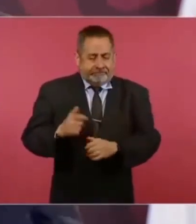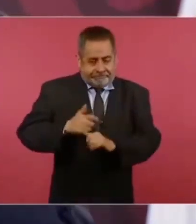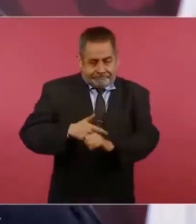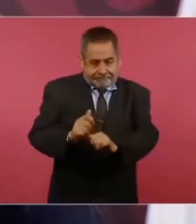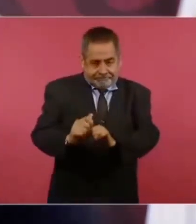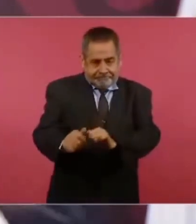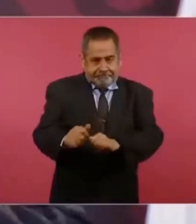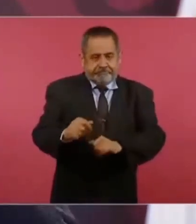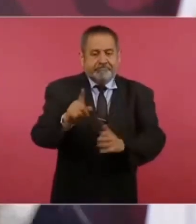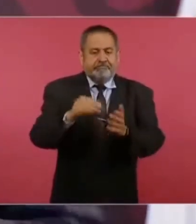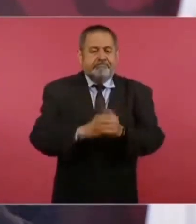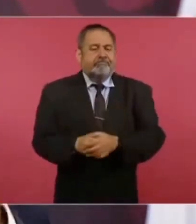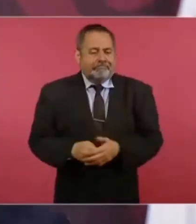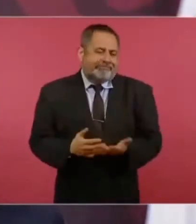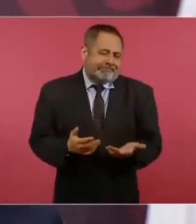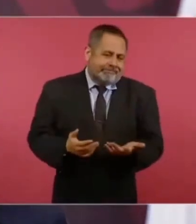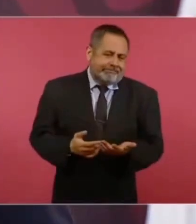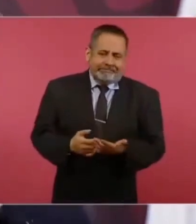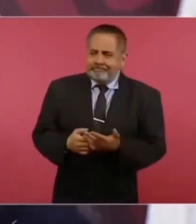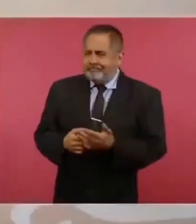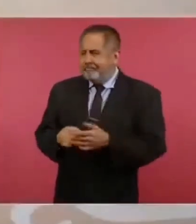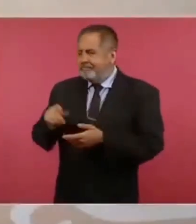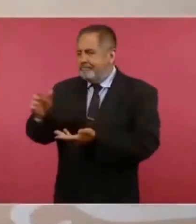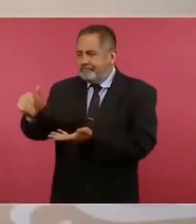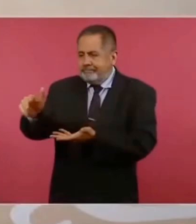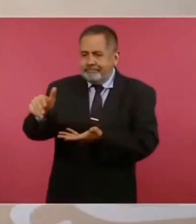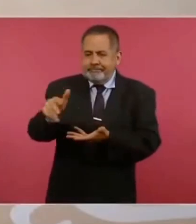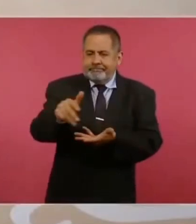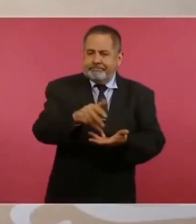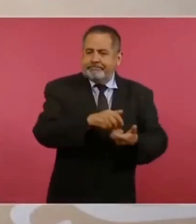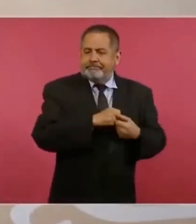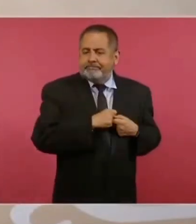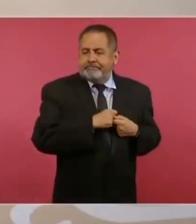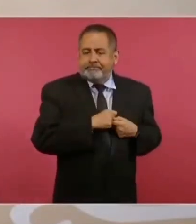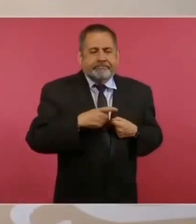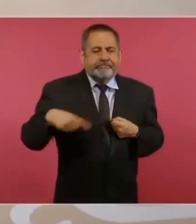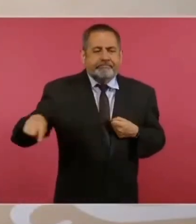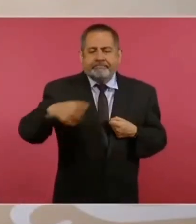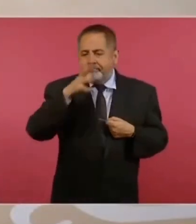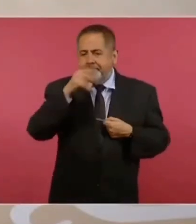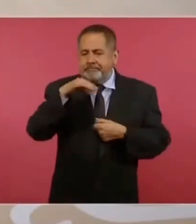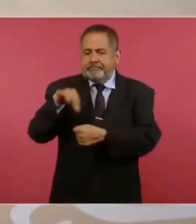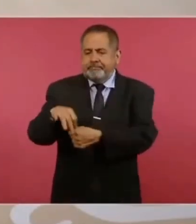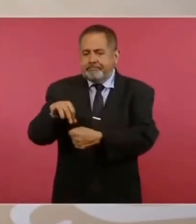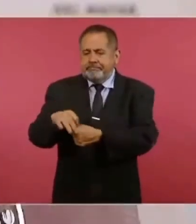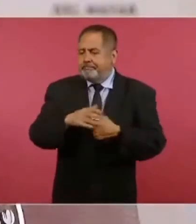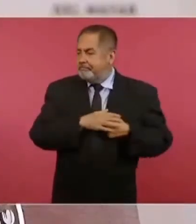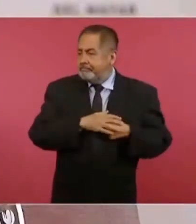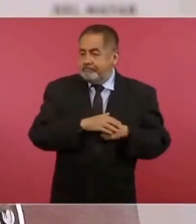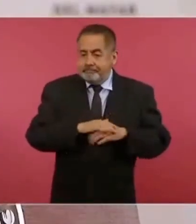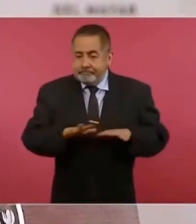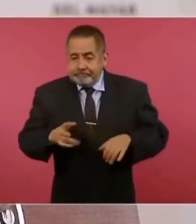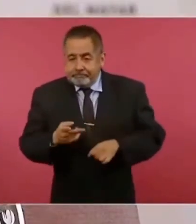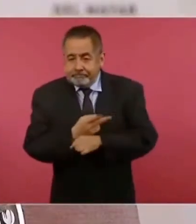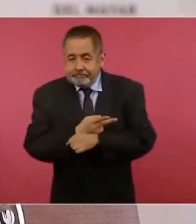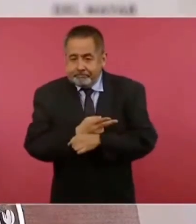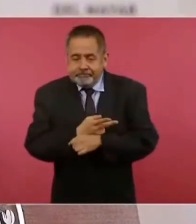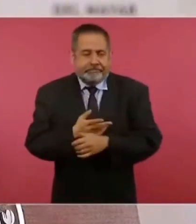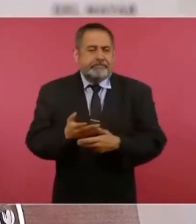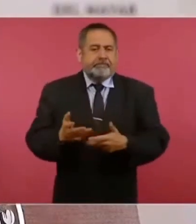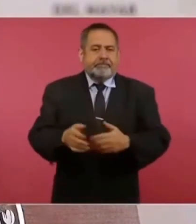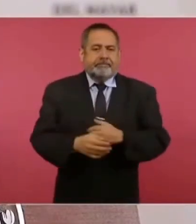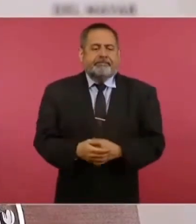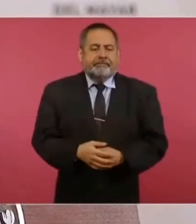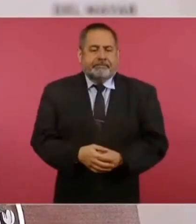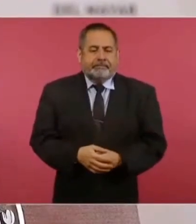O sea, desarmarlos, porque en una democracia el